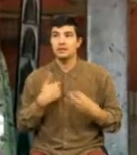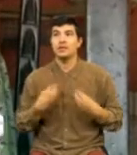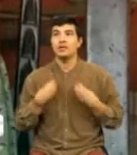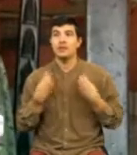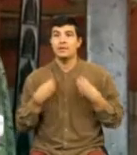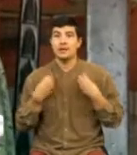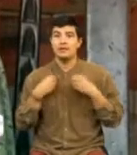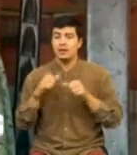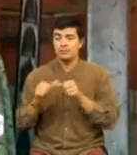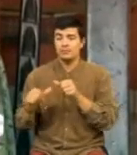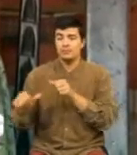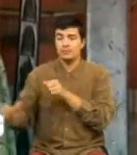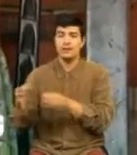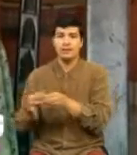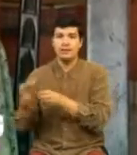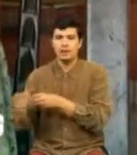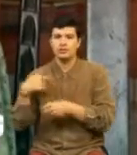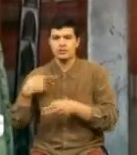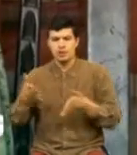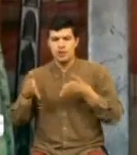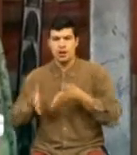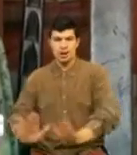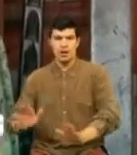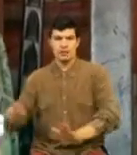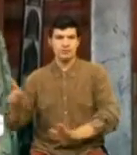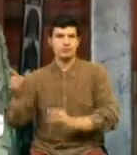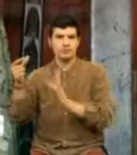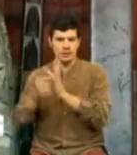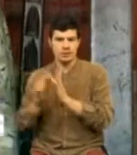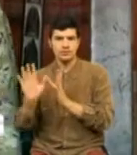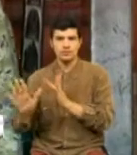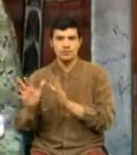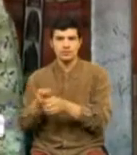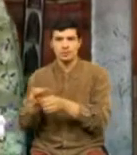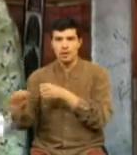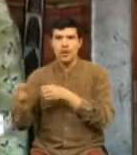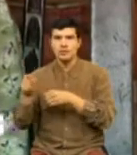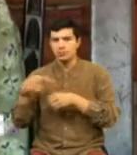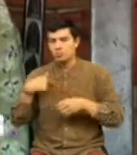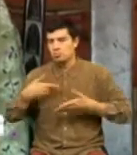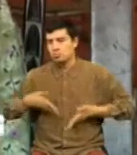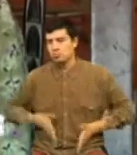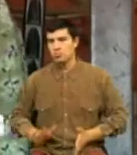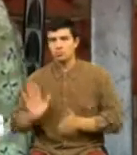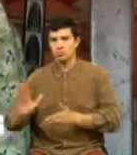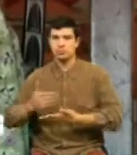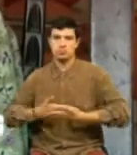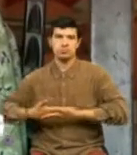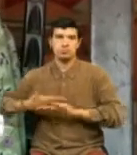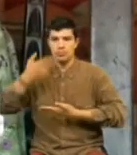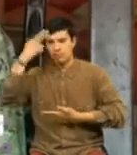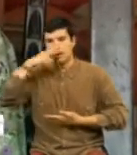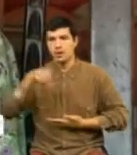Allá tuve mis hijos. Ya me casé. Allá tuve mis hijos.